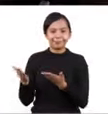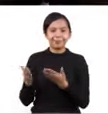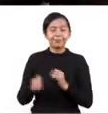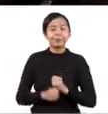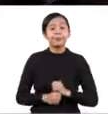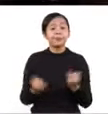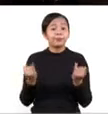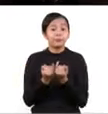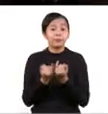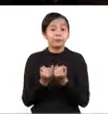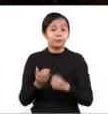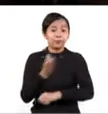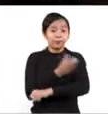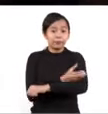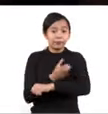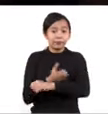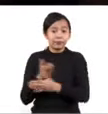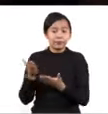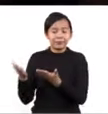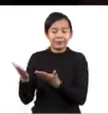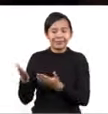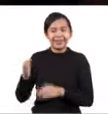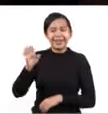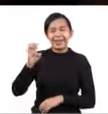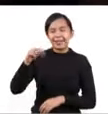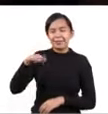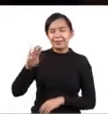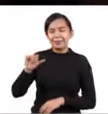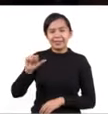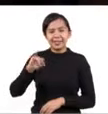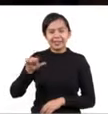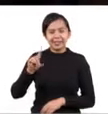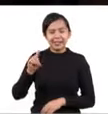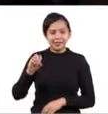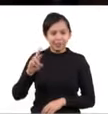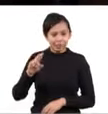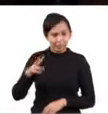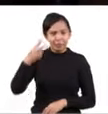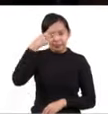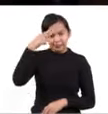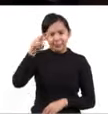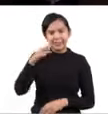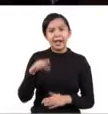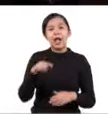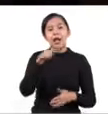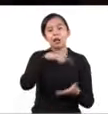Nos acompaña el embajador de México en Alemania, Francisco Quiroga Fernández.